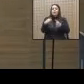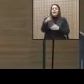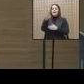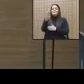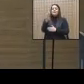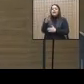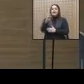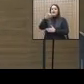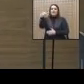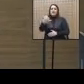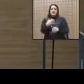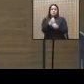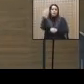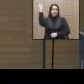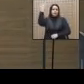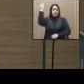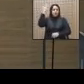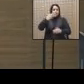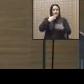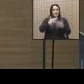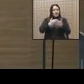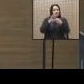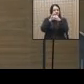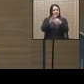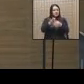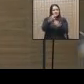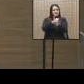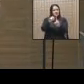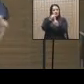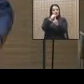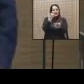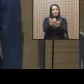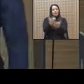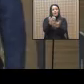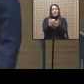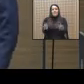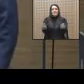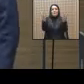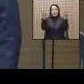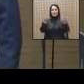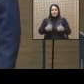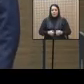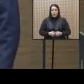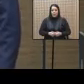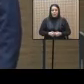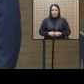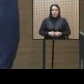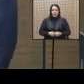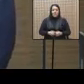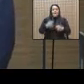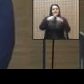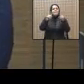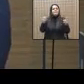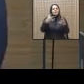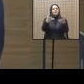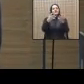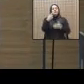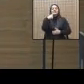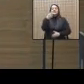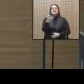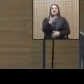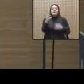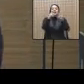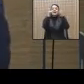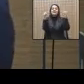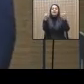Jiménez hizo una exposición muy buena en cuanto a la situación económica de lo público. Pero quiero decirles que en el tema